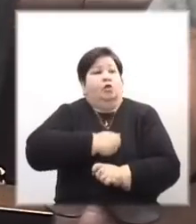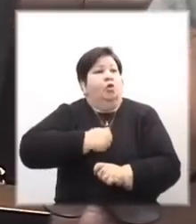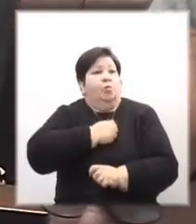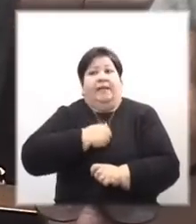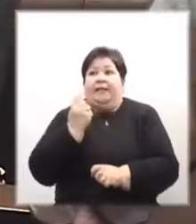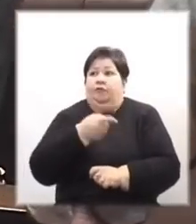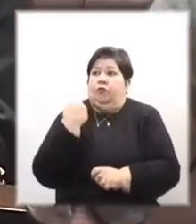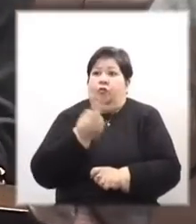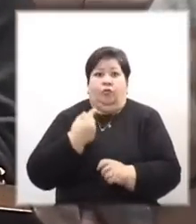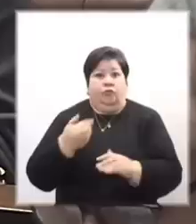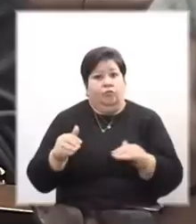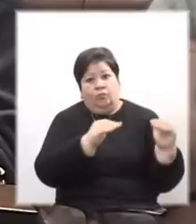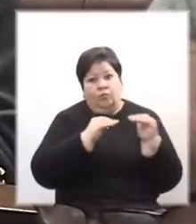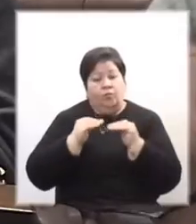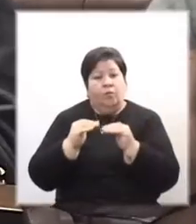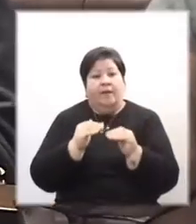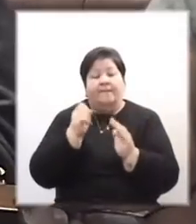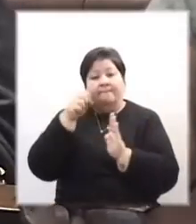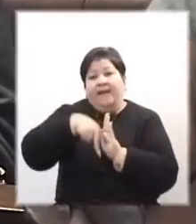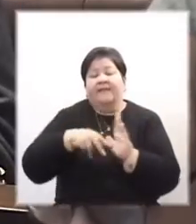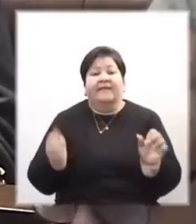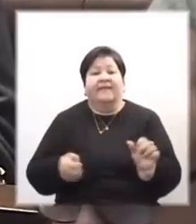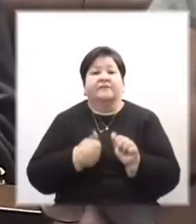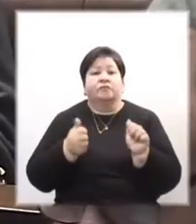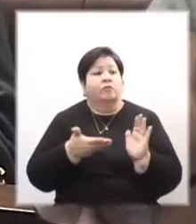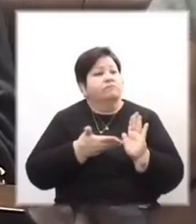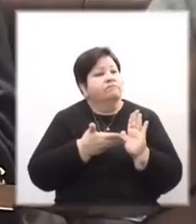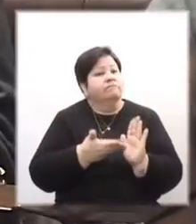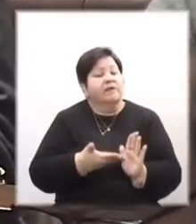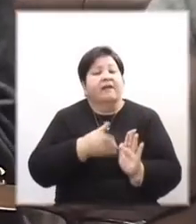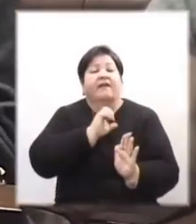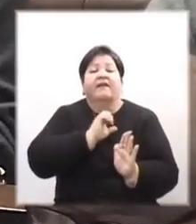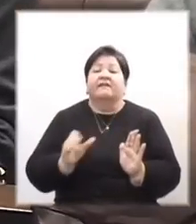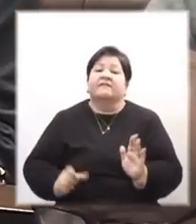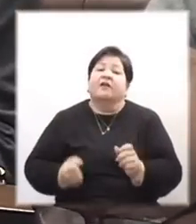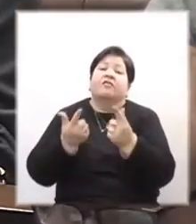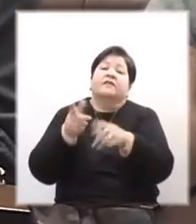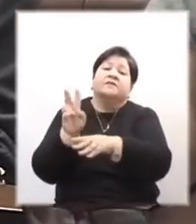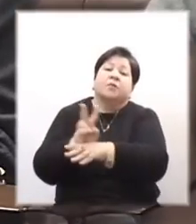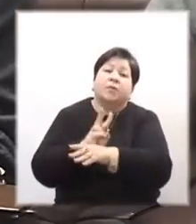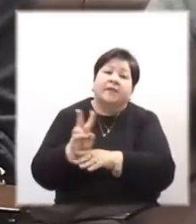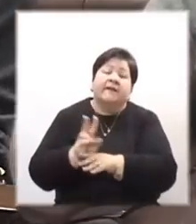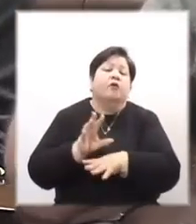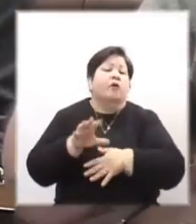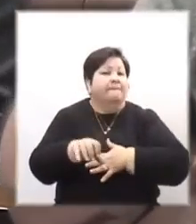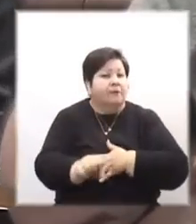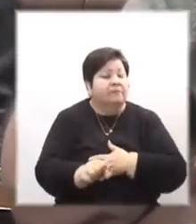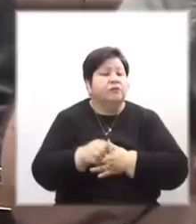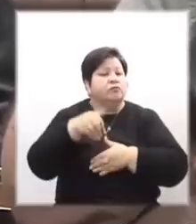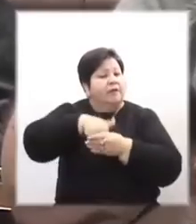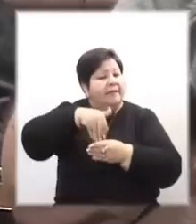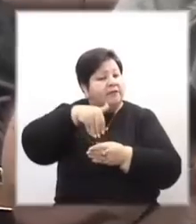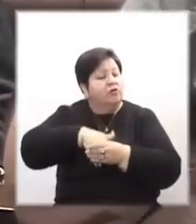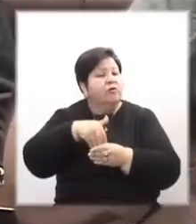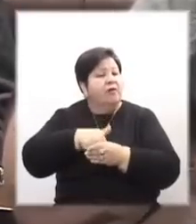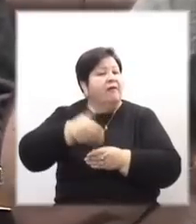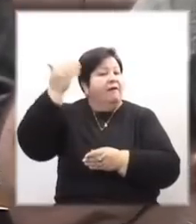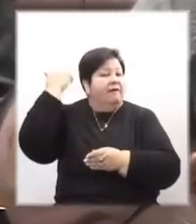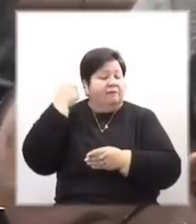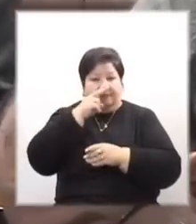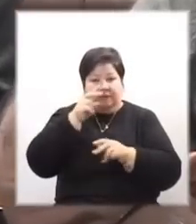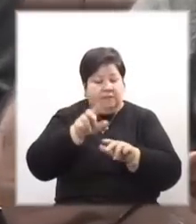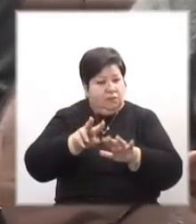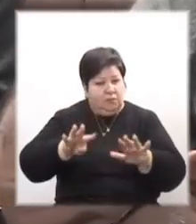todos por igual. El plan de acción es la reacción del Estado para dar seguridad, que es el compromiso que electoralmente tuvimos con el